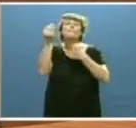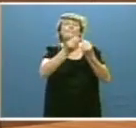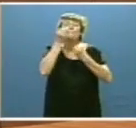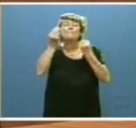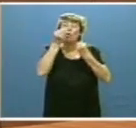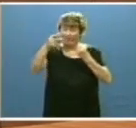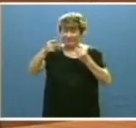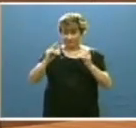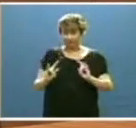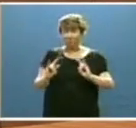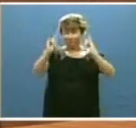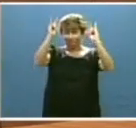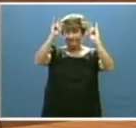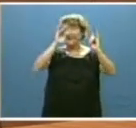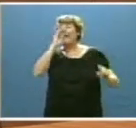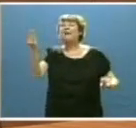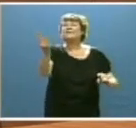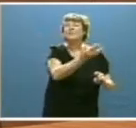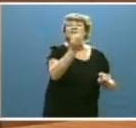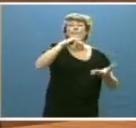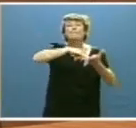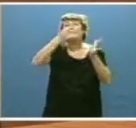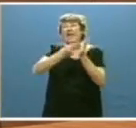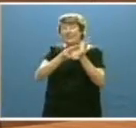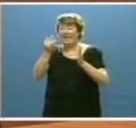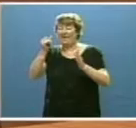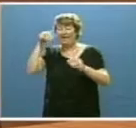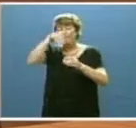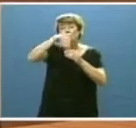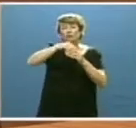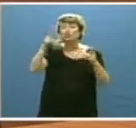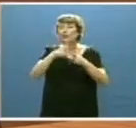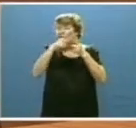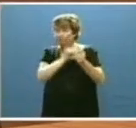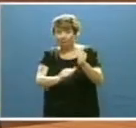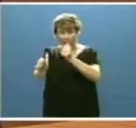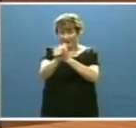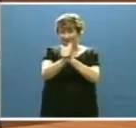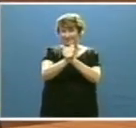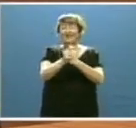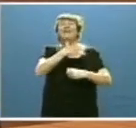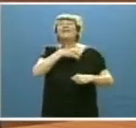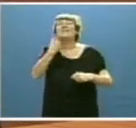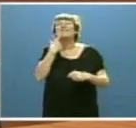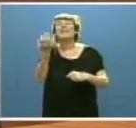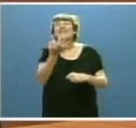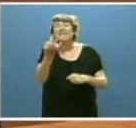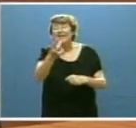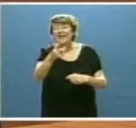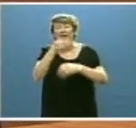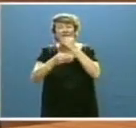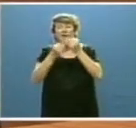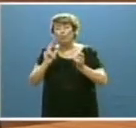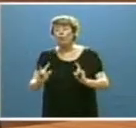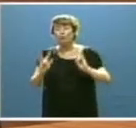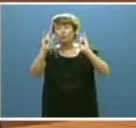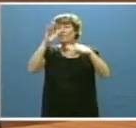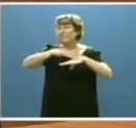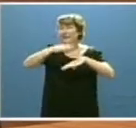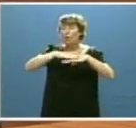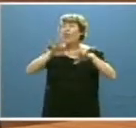infraestructuras a través del citado plan de inversiones sociales prioritarias lo que supondrá la construcción de al menos